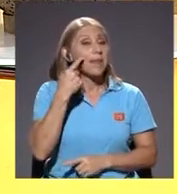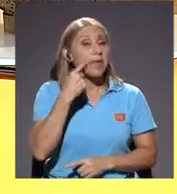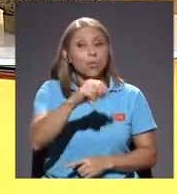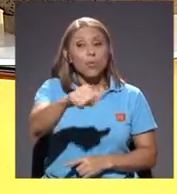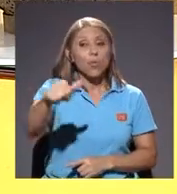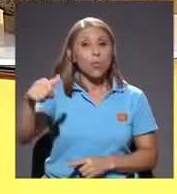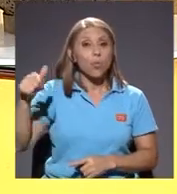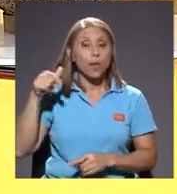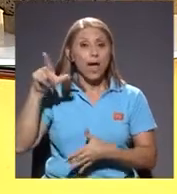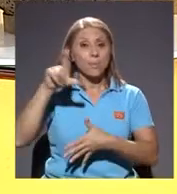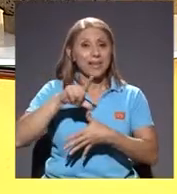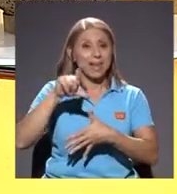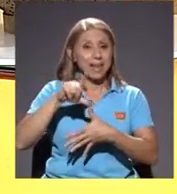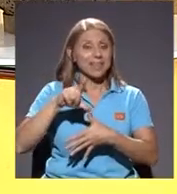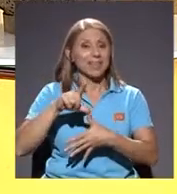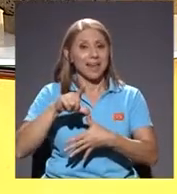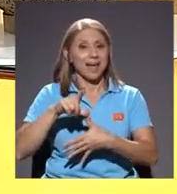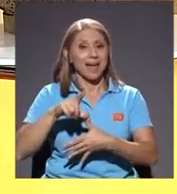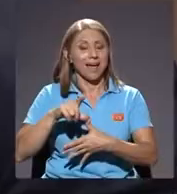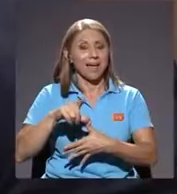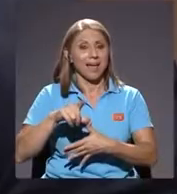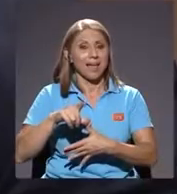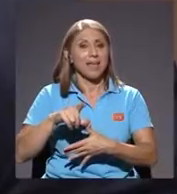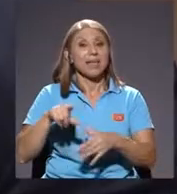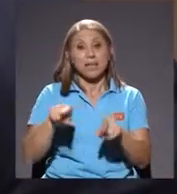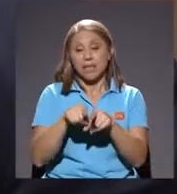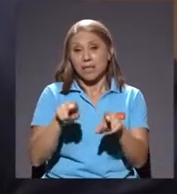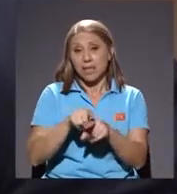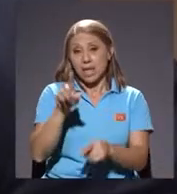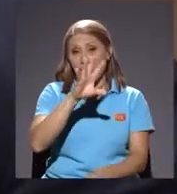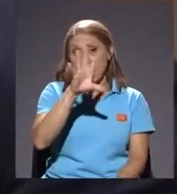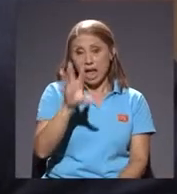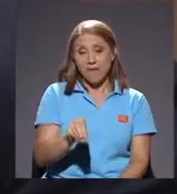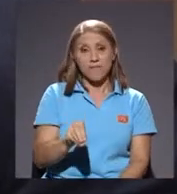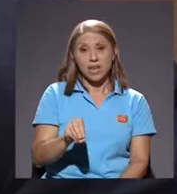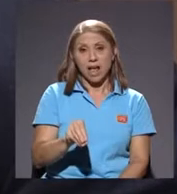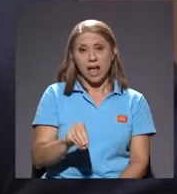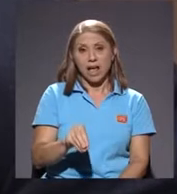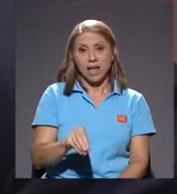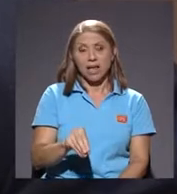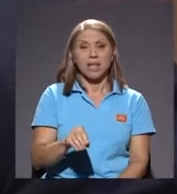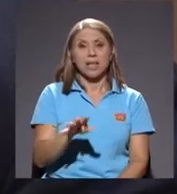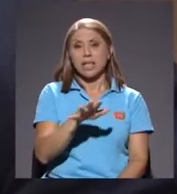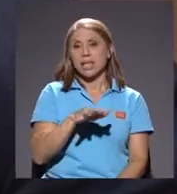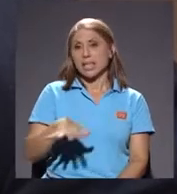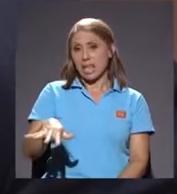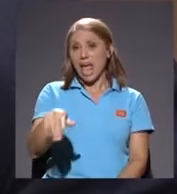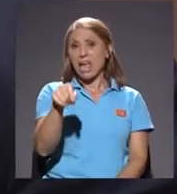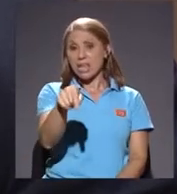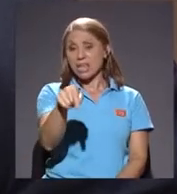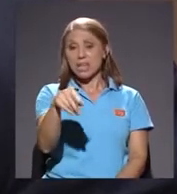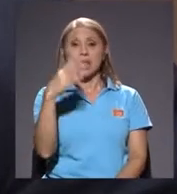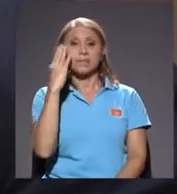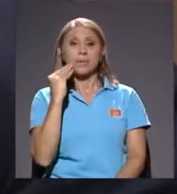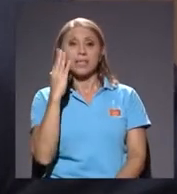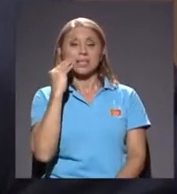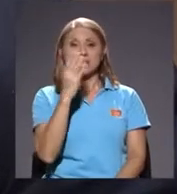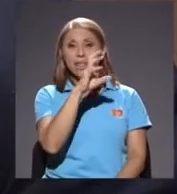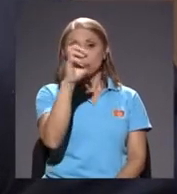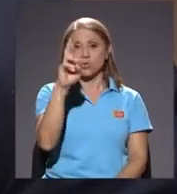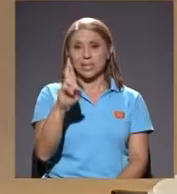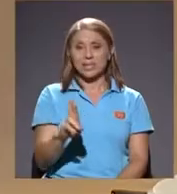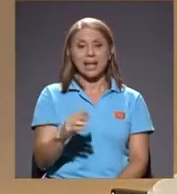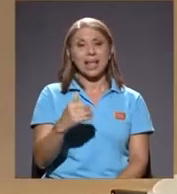y en y en y en áfrica que es un espacio donde la experiencia de costa rica también tiene